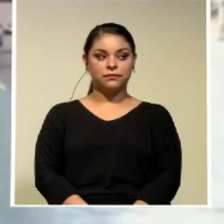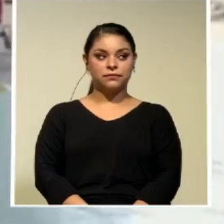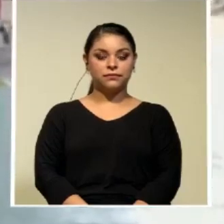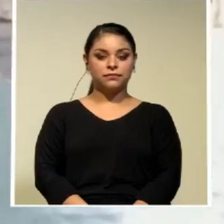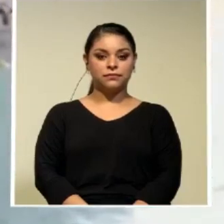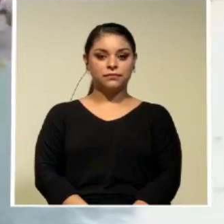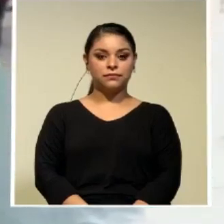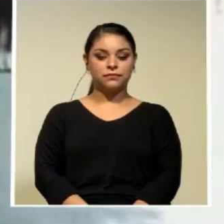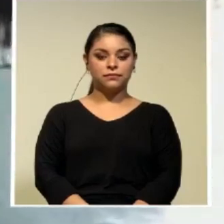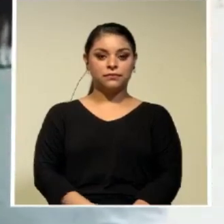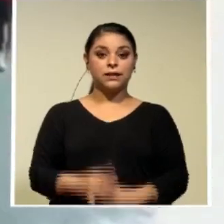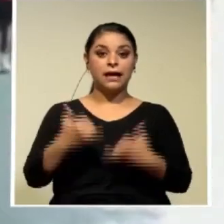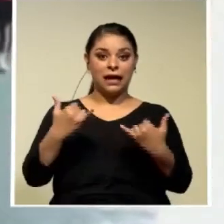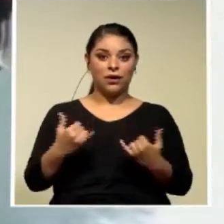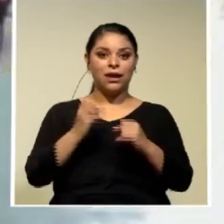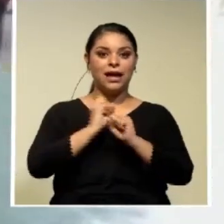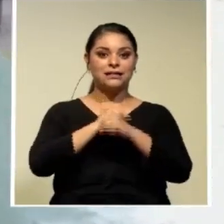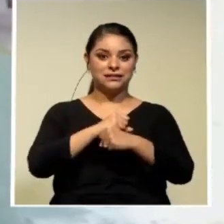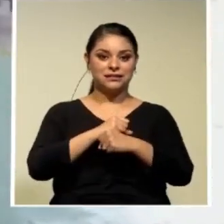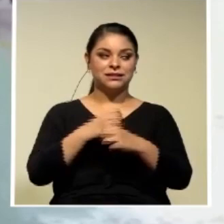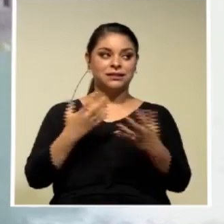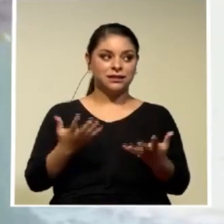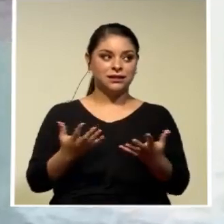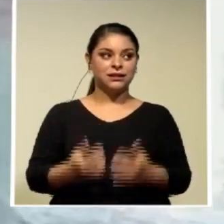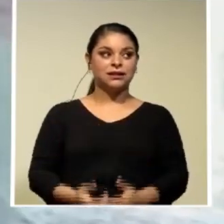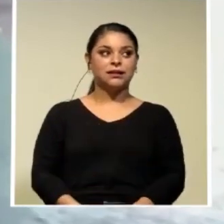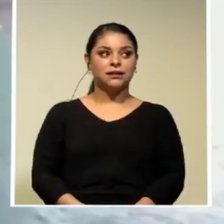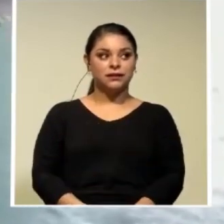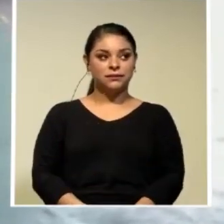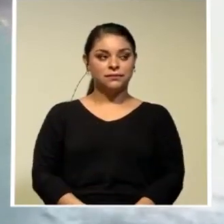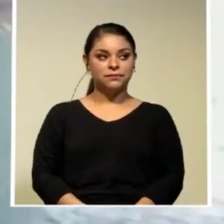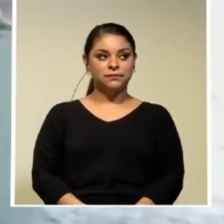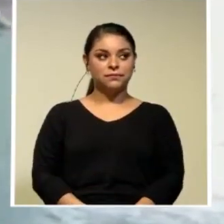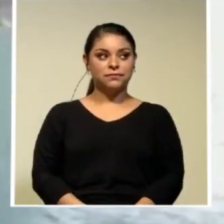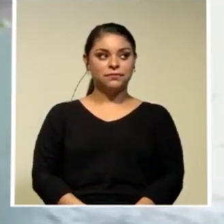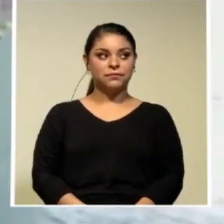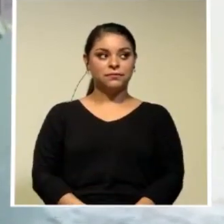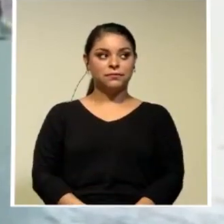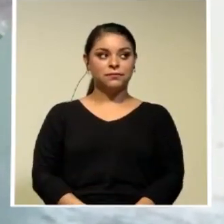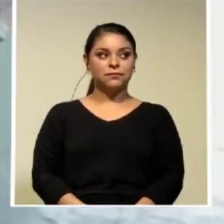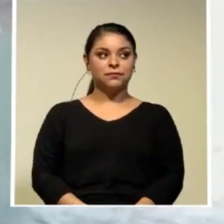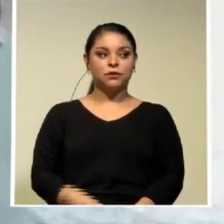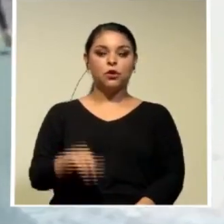Jacadi marchait comme un pingouin.